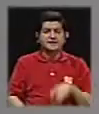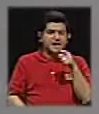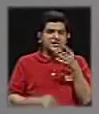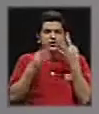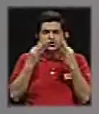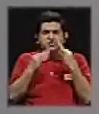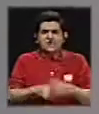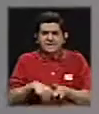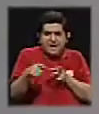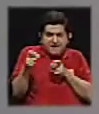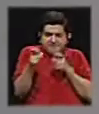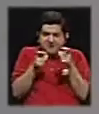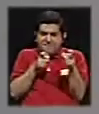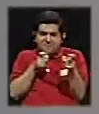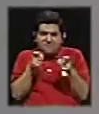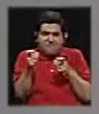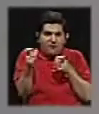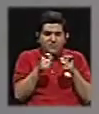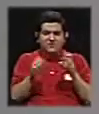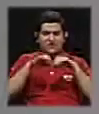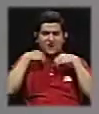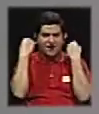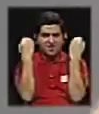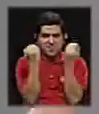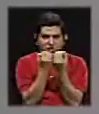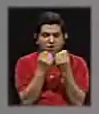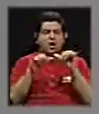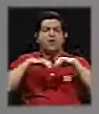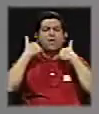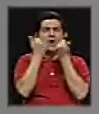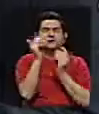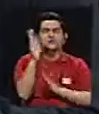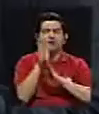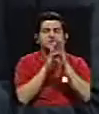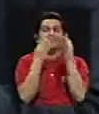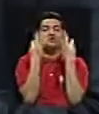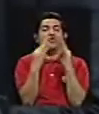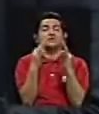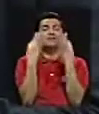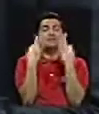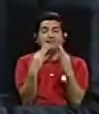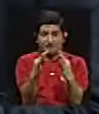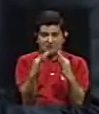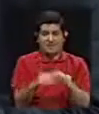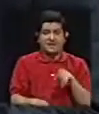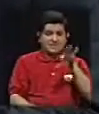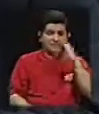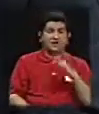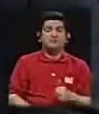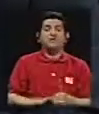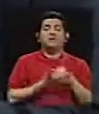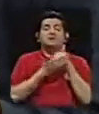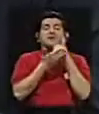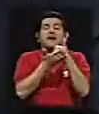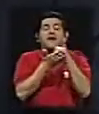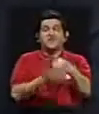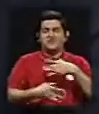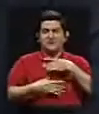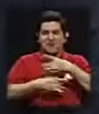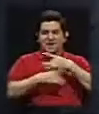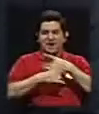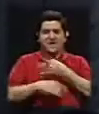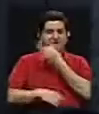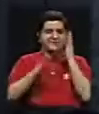manipulación de alguna manera de organizaciones o de asociaciones de desarrollo para que se favorezcan los intereses